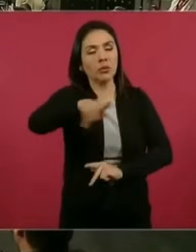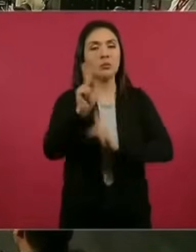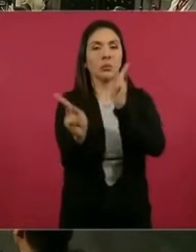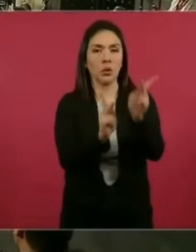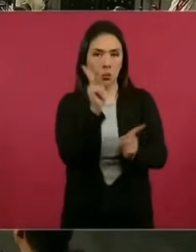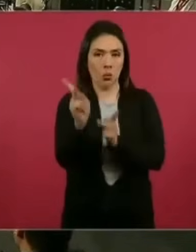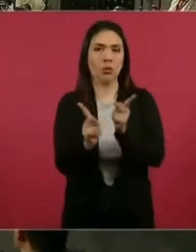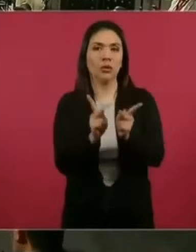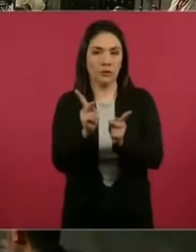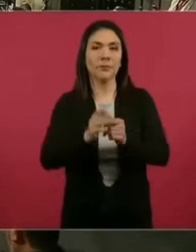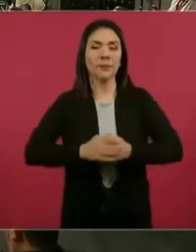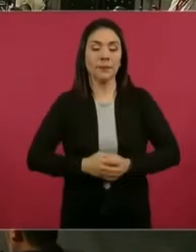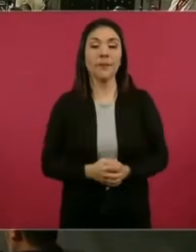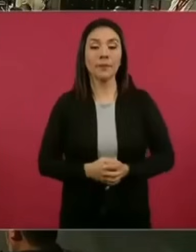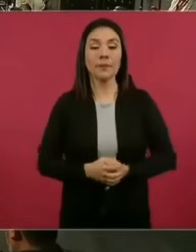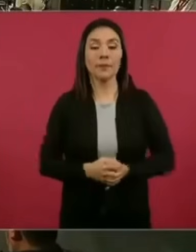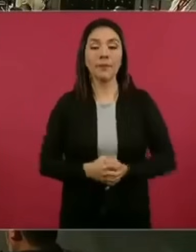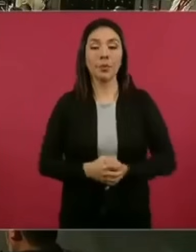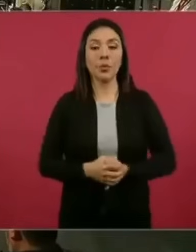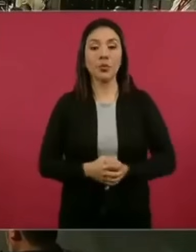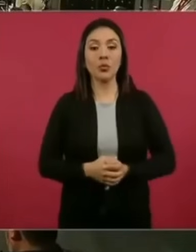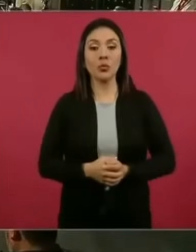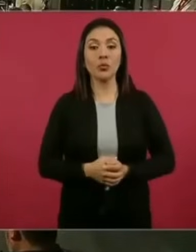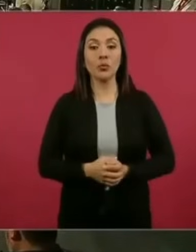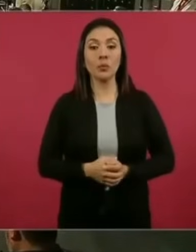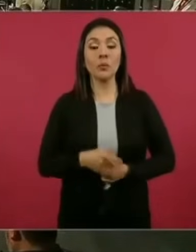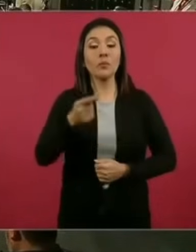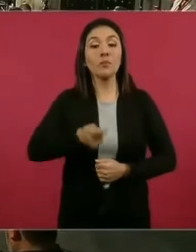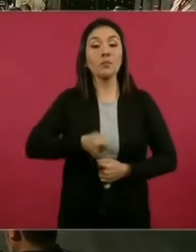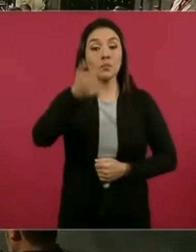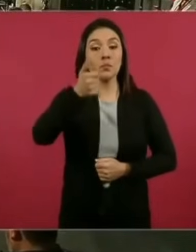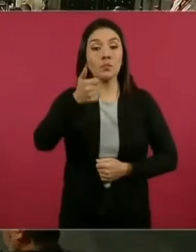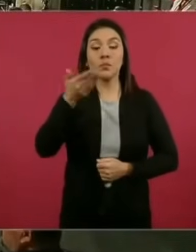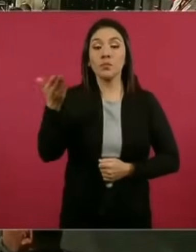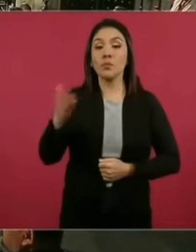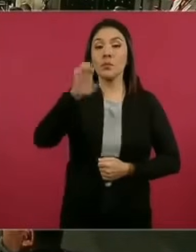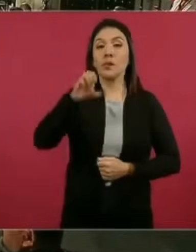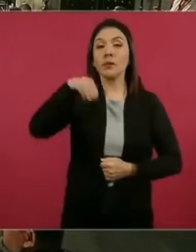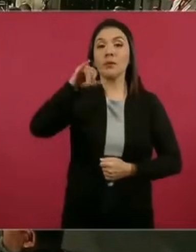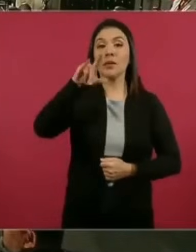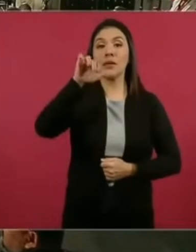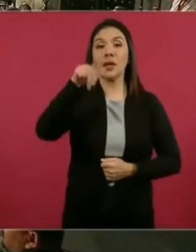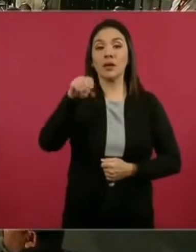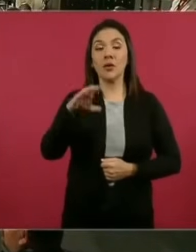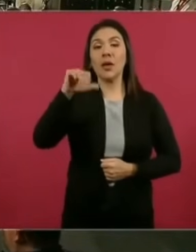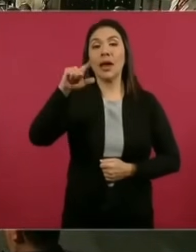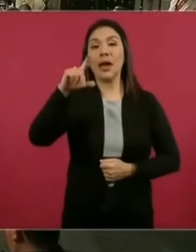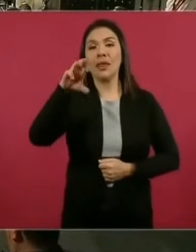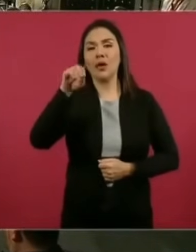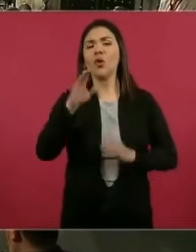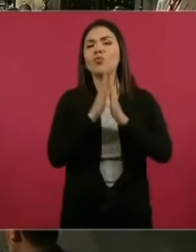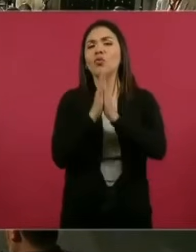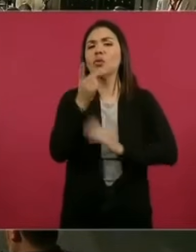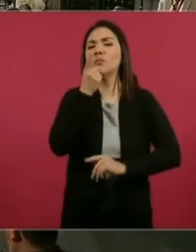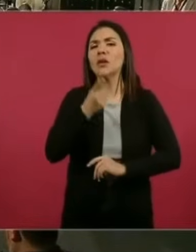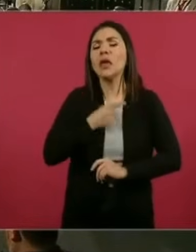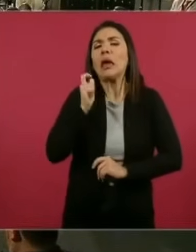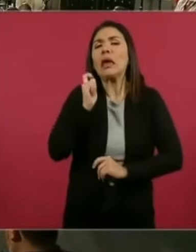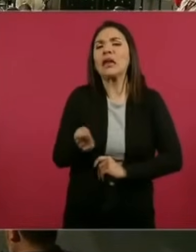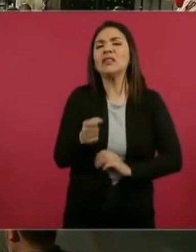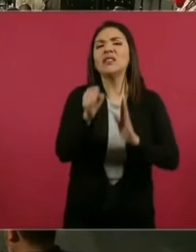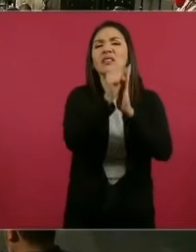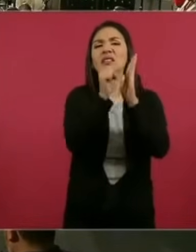y respuestas. Vamos a pasarle la palabra a Emiliano Calderón para que pueda platicarnos sobre los